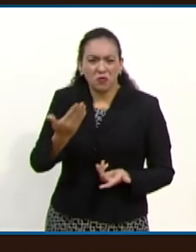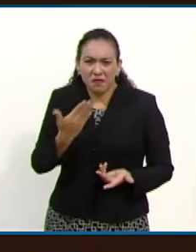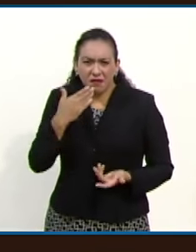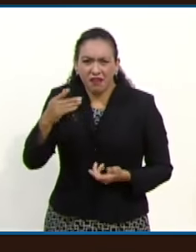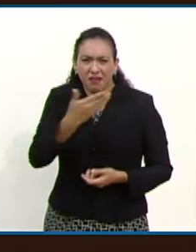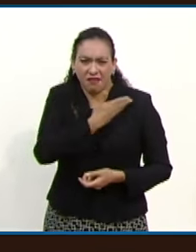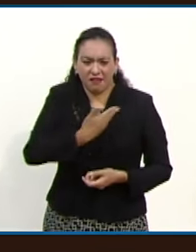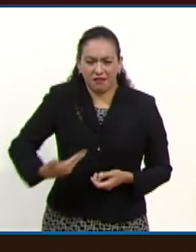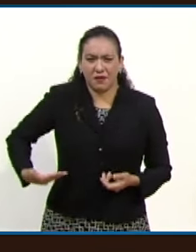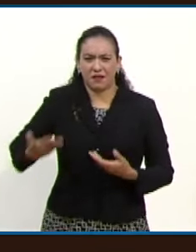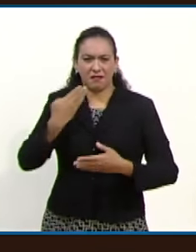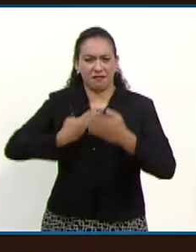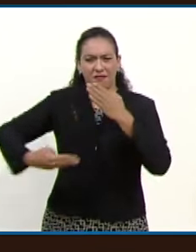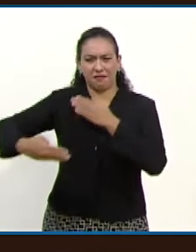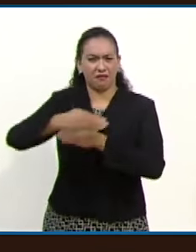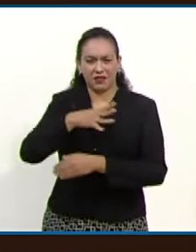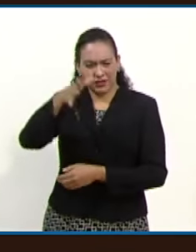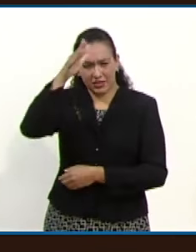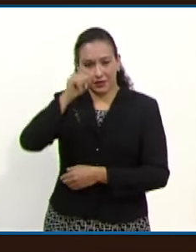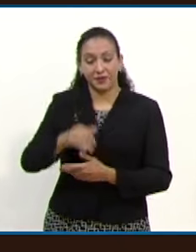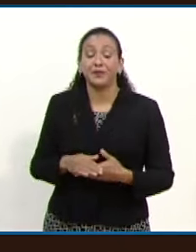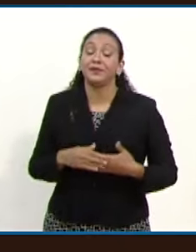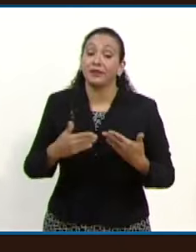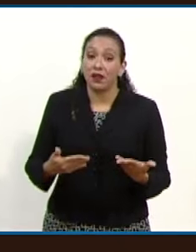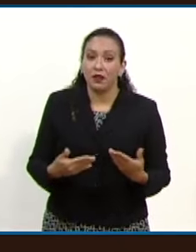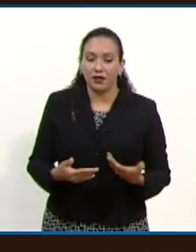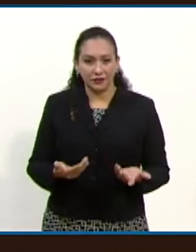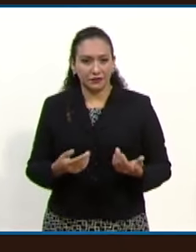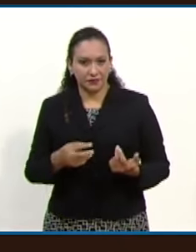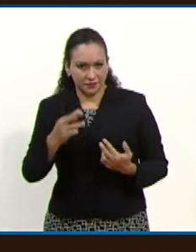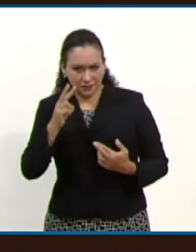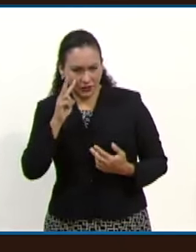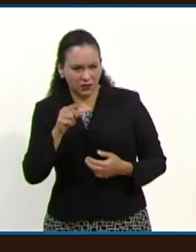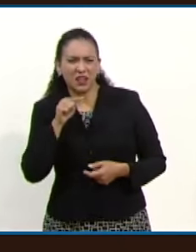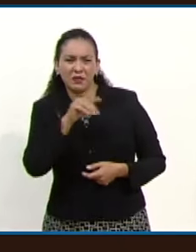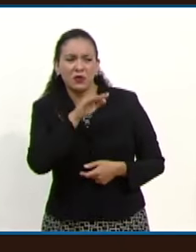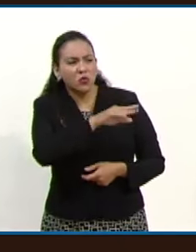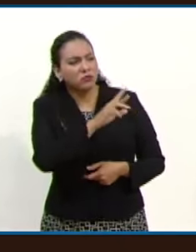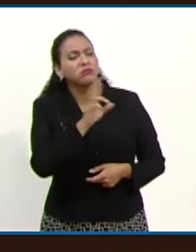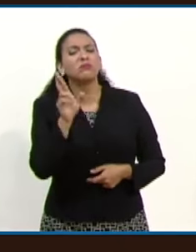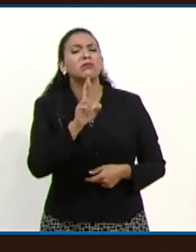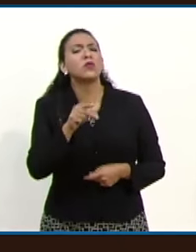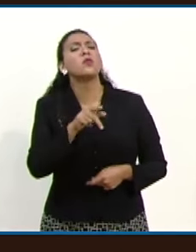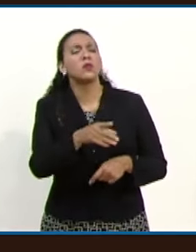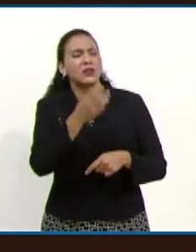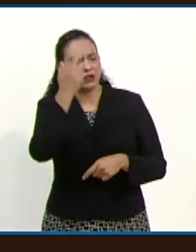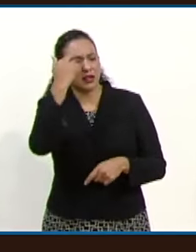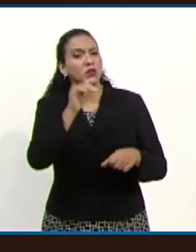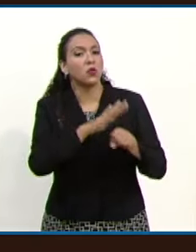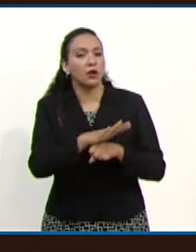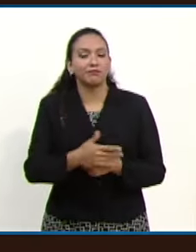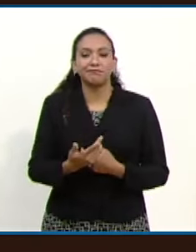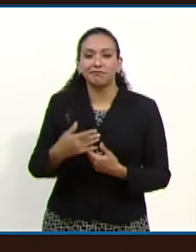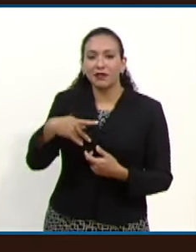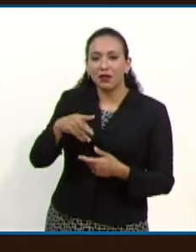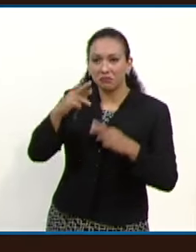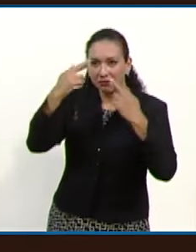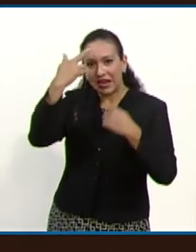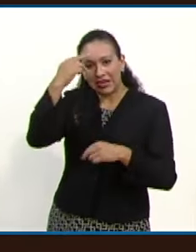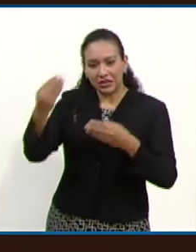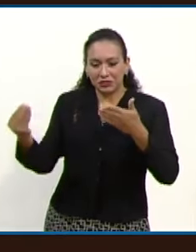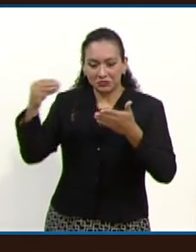el juicio promovido por Xóchitl Gálvez era improcedente por la falta de interés jurídico, mientras que los juicios promovidos por